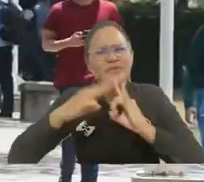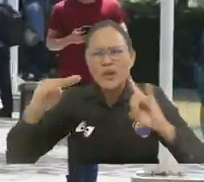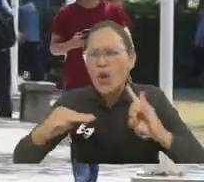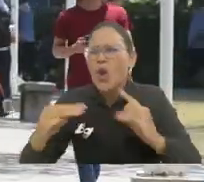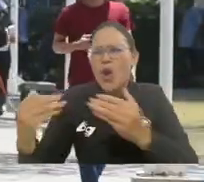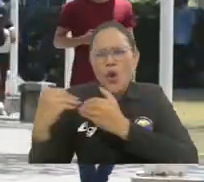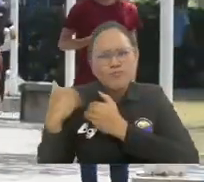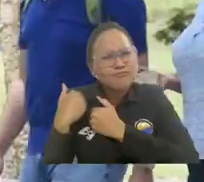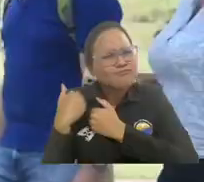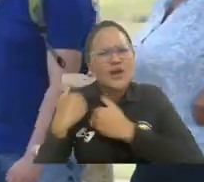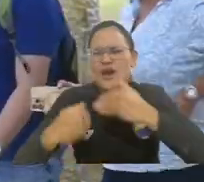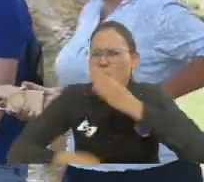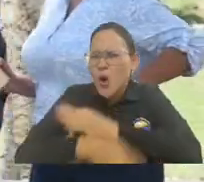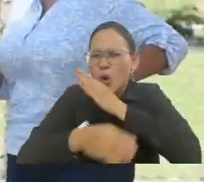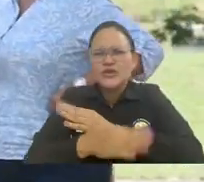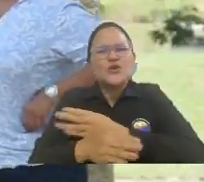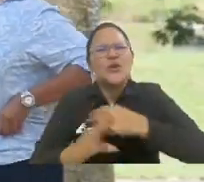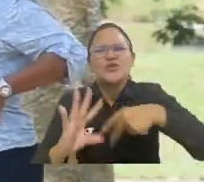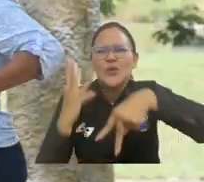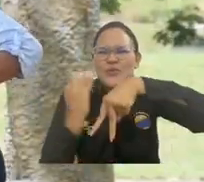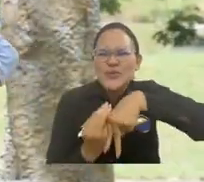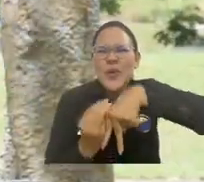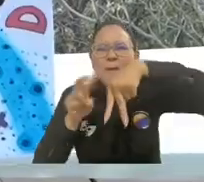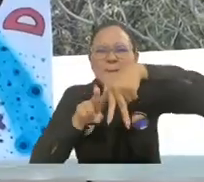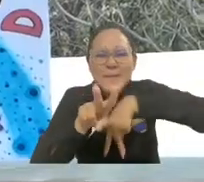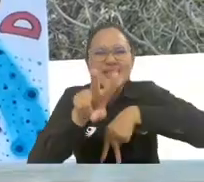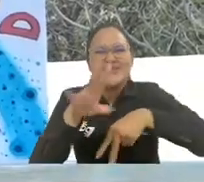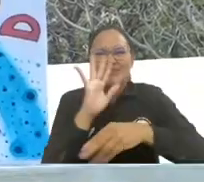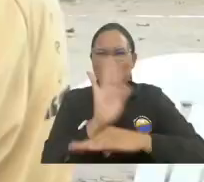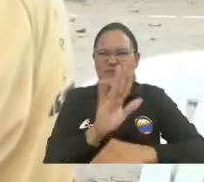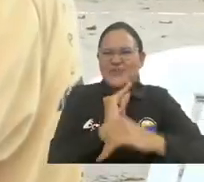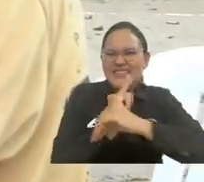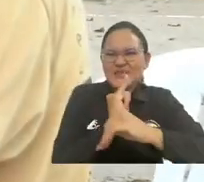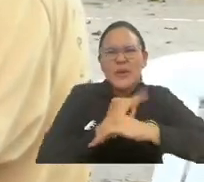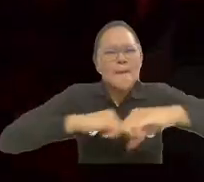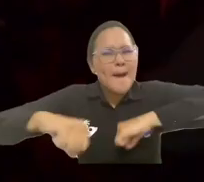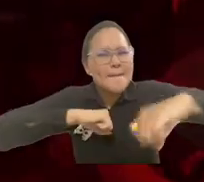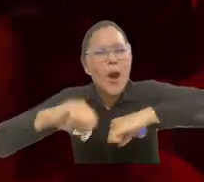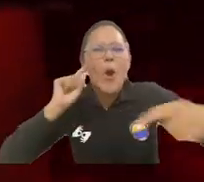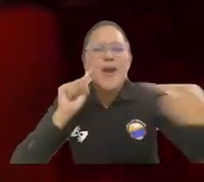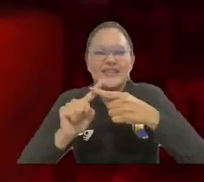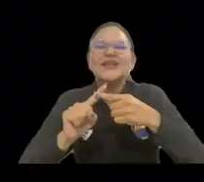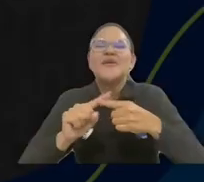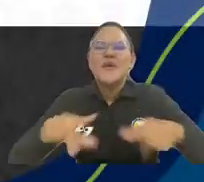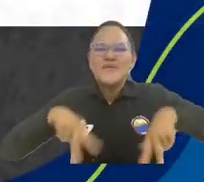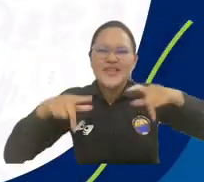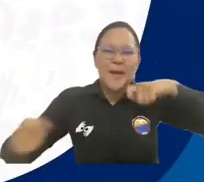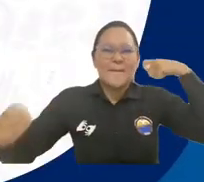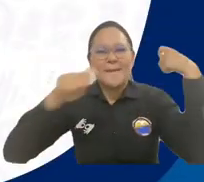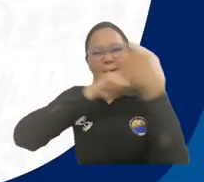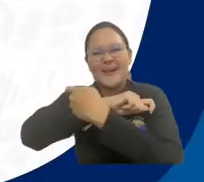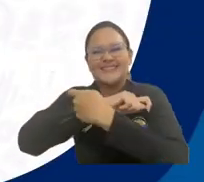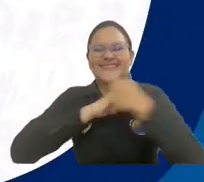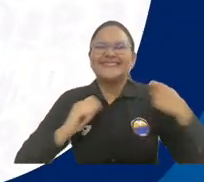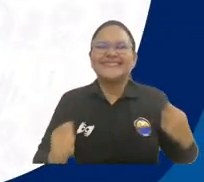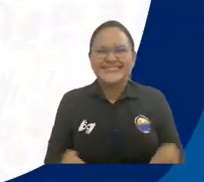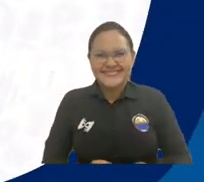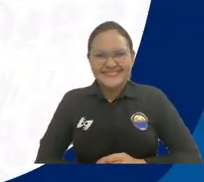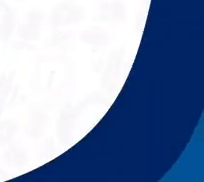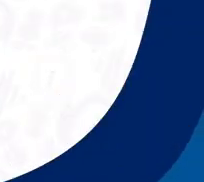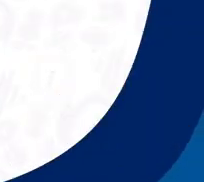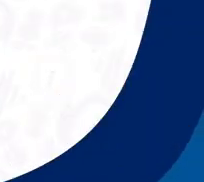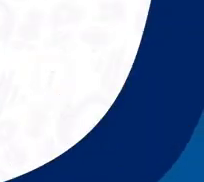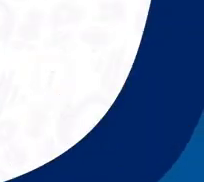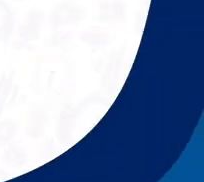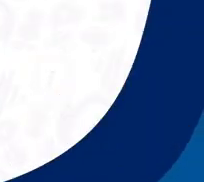misión y visión institucional marcada por el compromiso con la transformación de Vidas Universidad del Magdalena